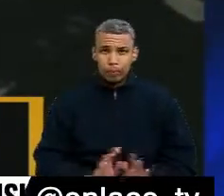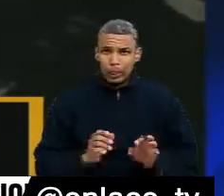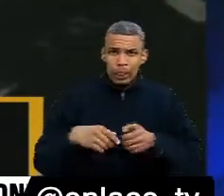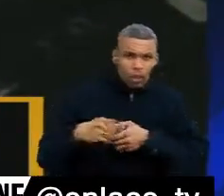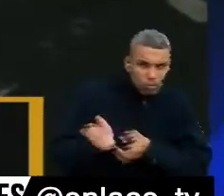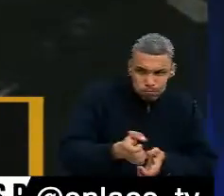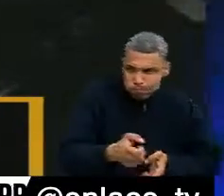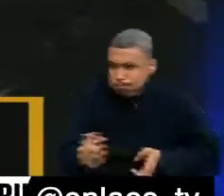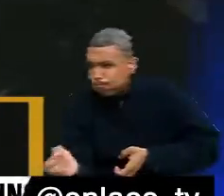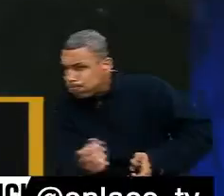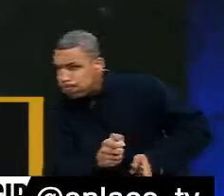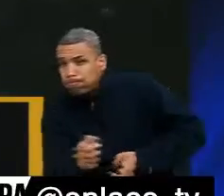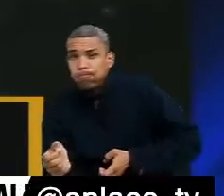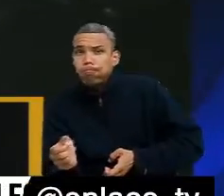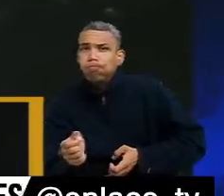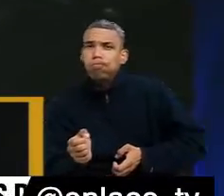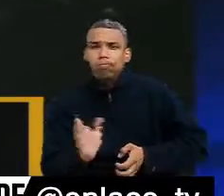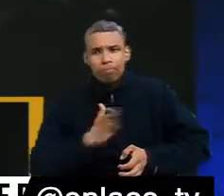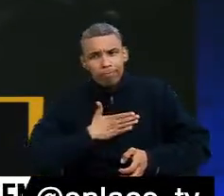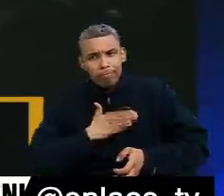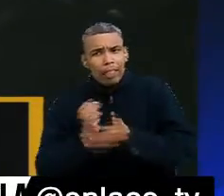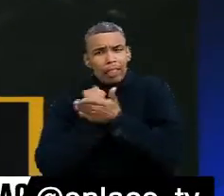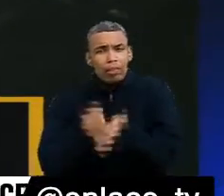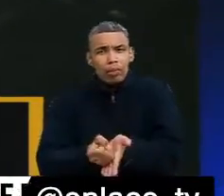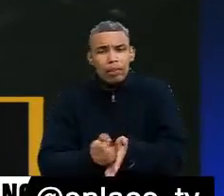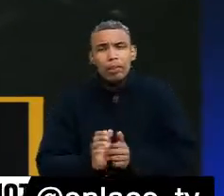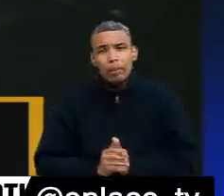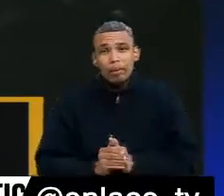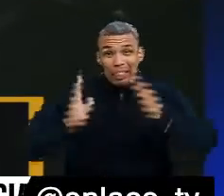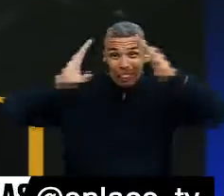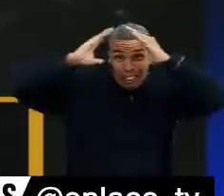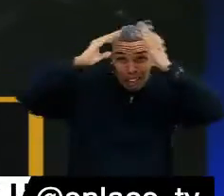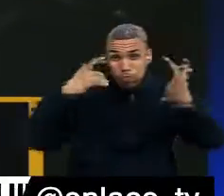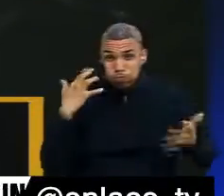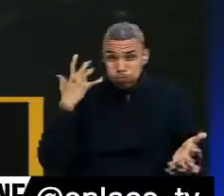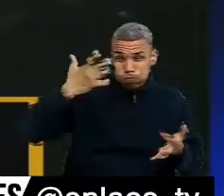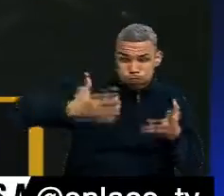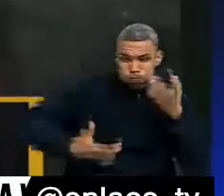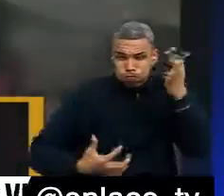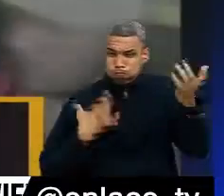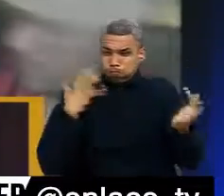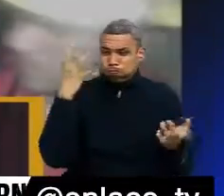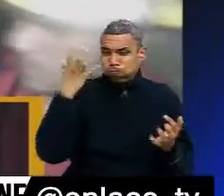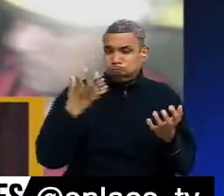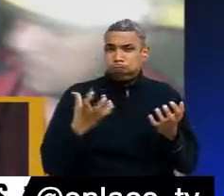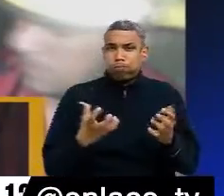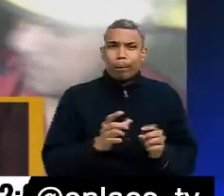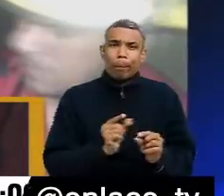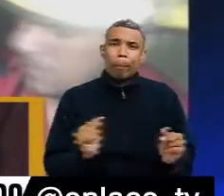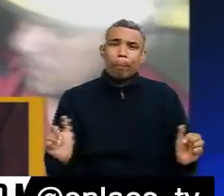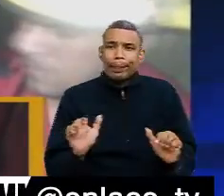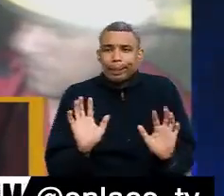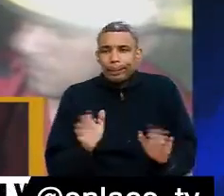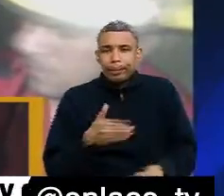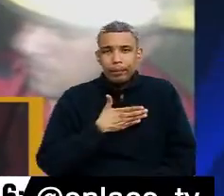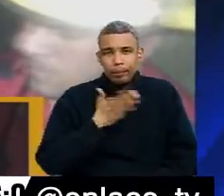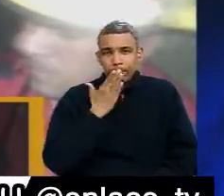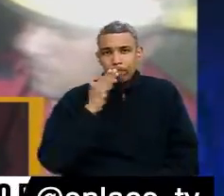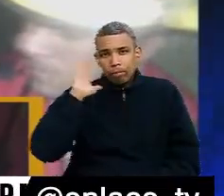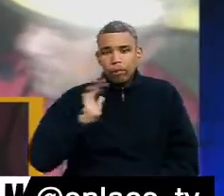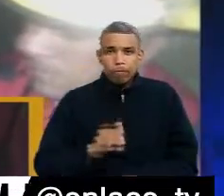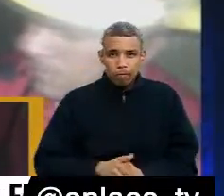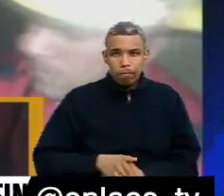al llamado de la ciudadanía del sector, sin embargo no fue posible controlar las llamas que dejaron sin techo a una familia. Dos personas con